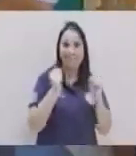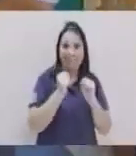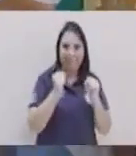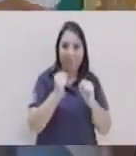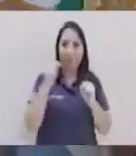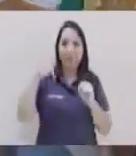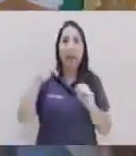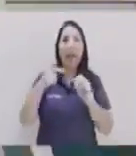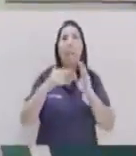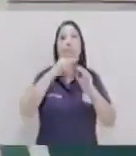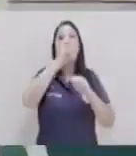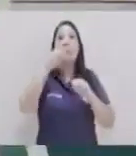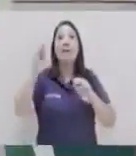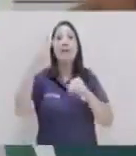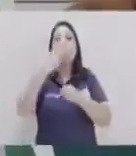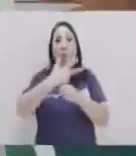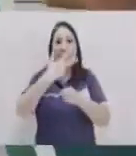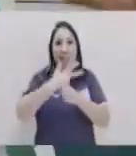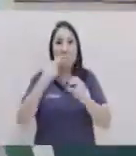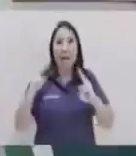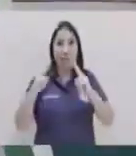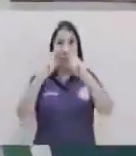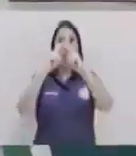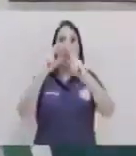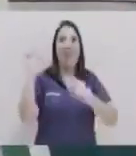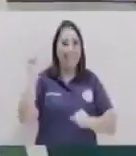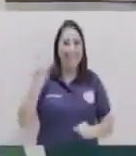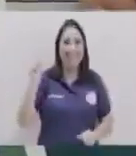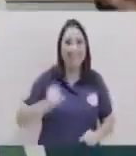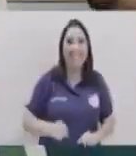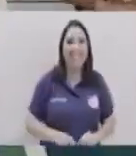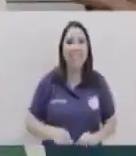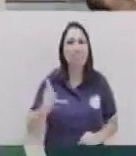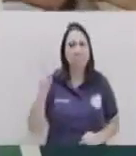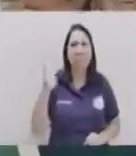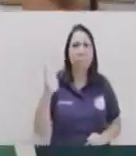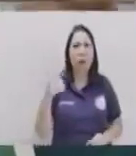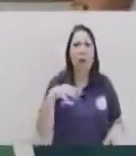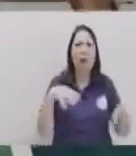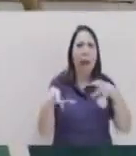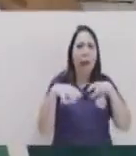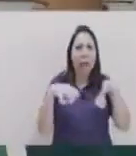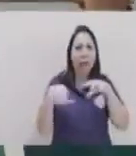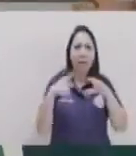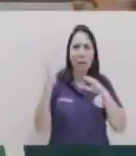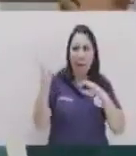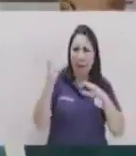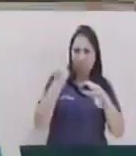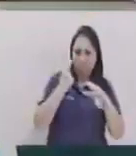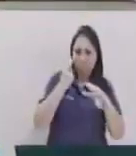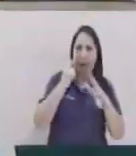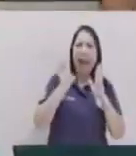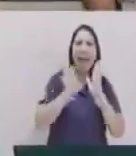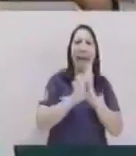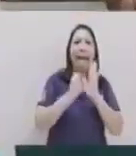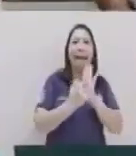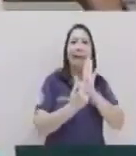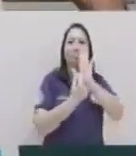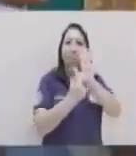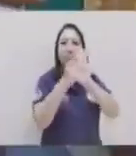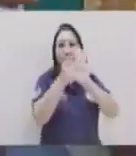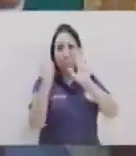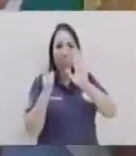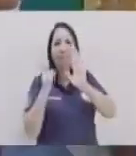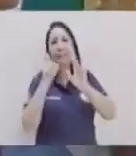temática guatemalteca. Perfecto, y sí, es una buena actividad, como usted lo decía, para tomar ejemplo de un paisaje guatemalteco, ¿verdad? Y